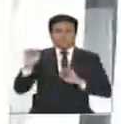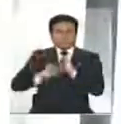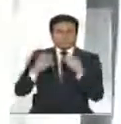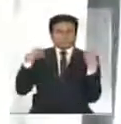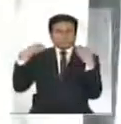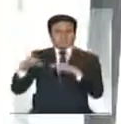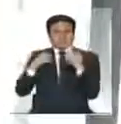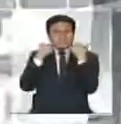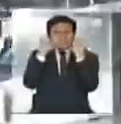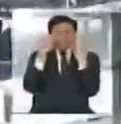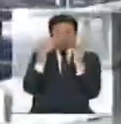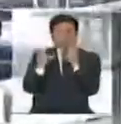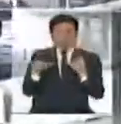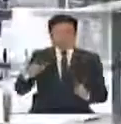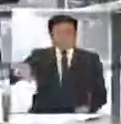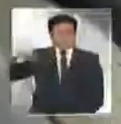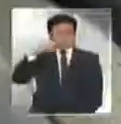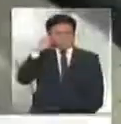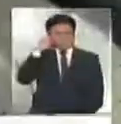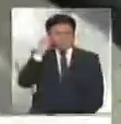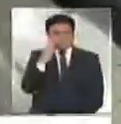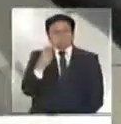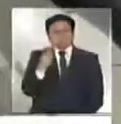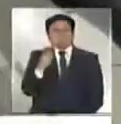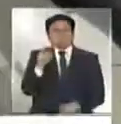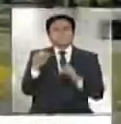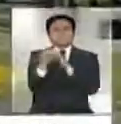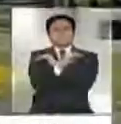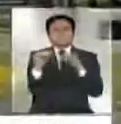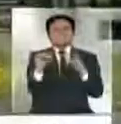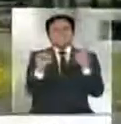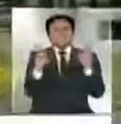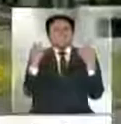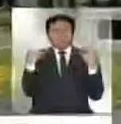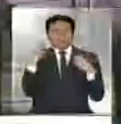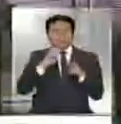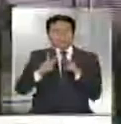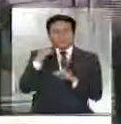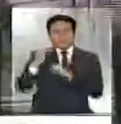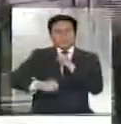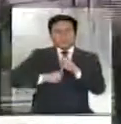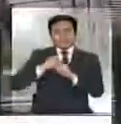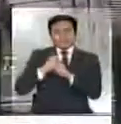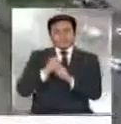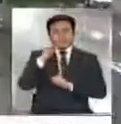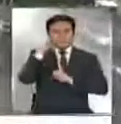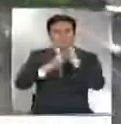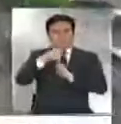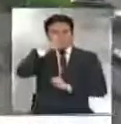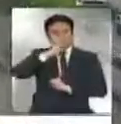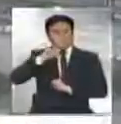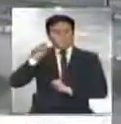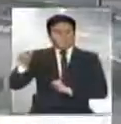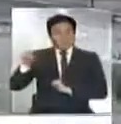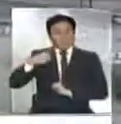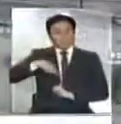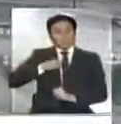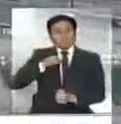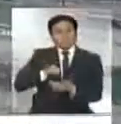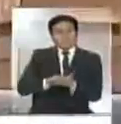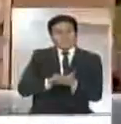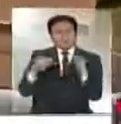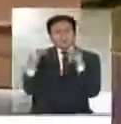la sinvergüenzura de estos gallos? Las licitaciones de las actuales carreteras se hicieron hace 20 años y al pertenecer a empresas privadas tenemos que pagar